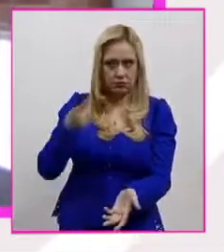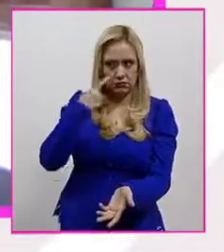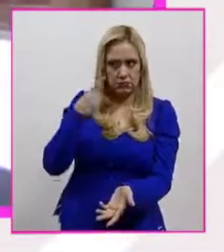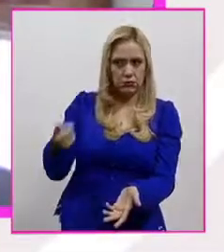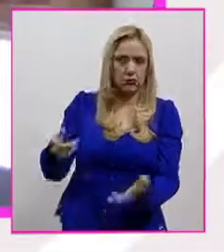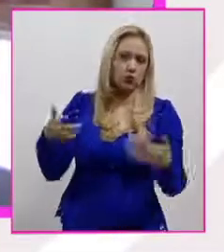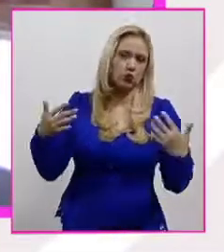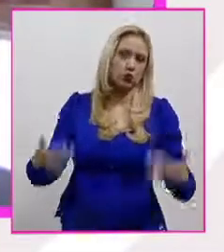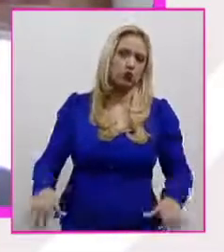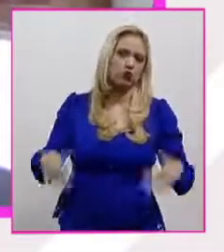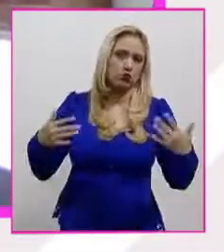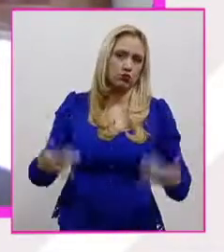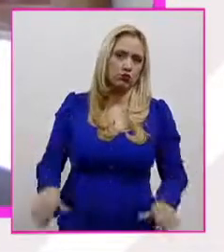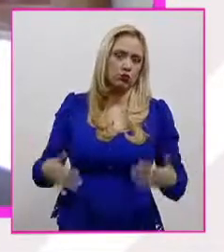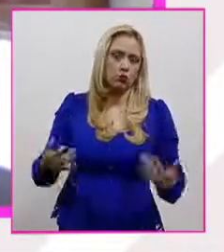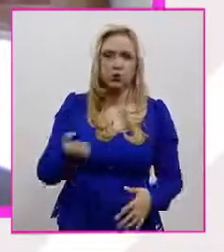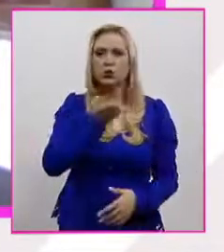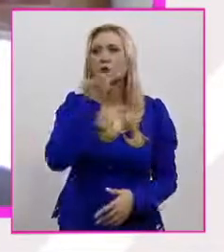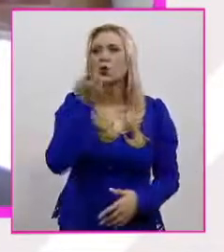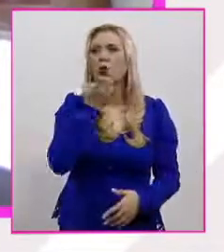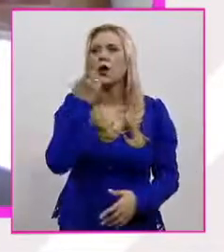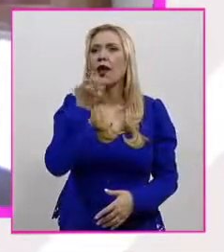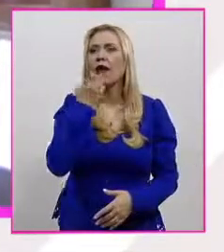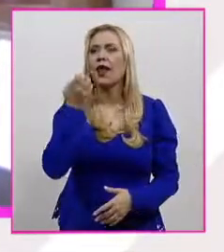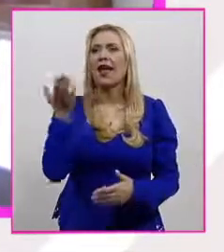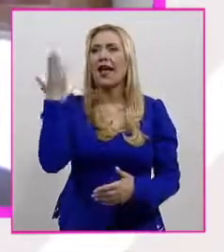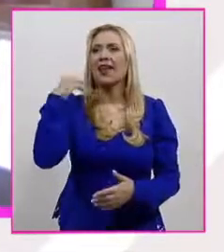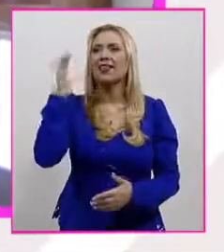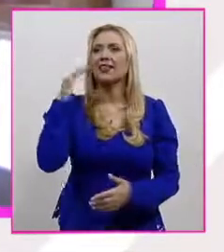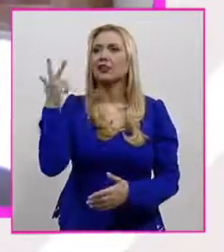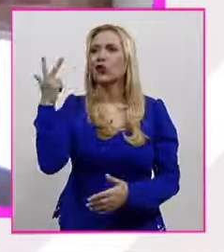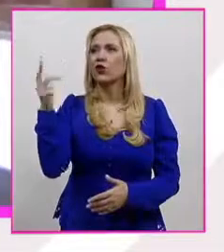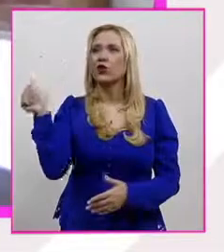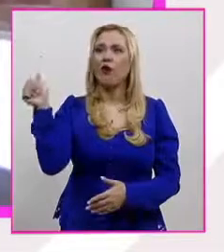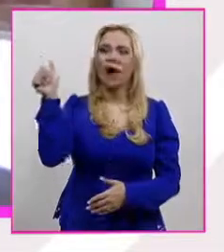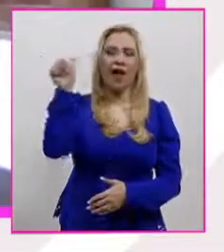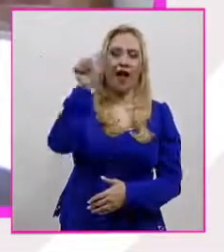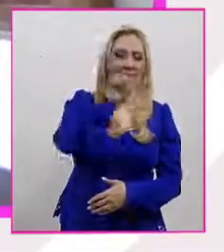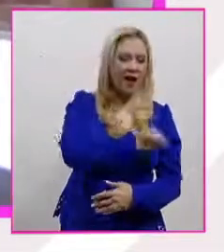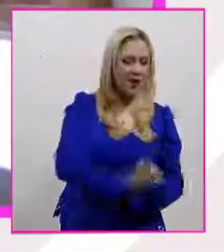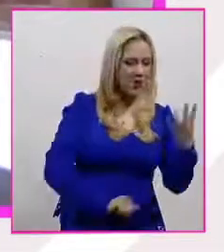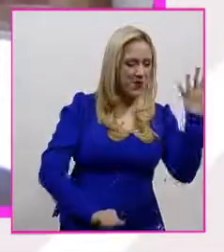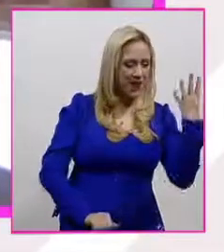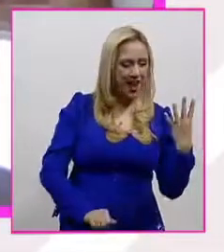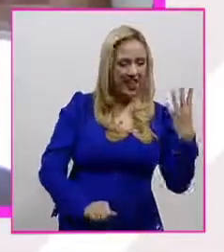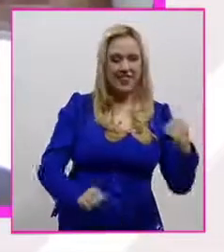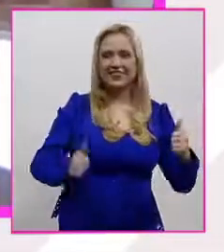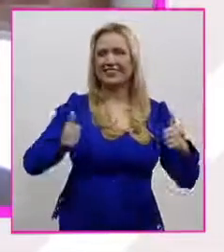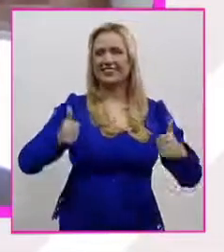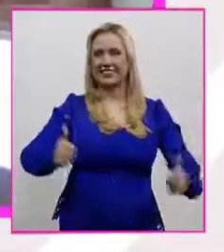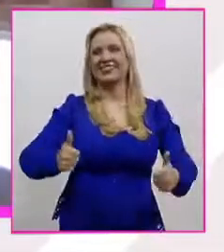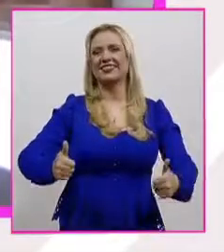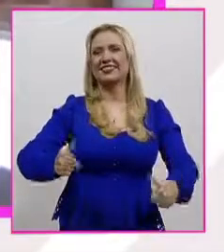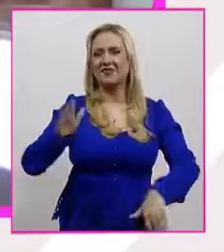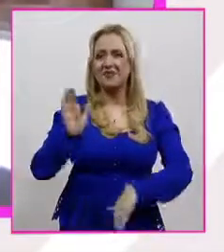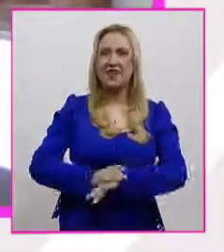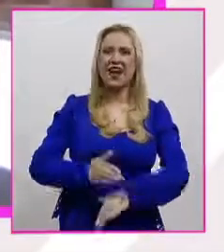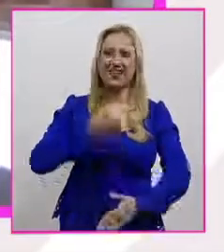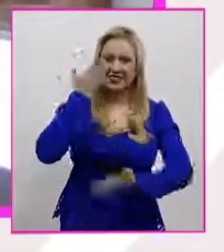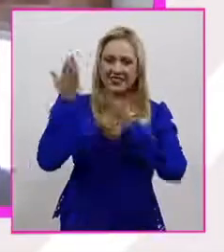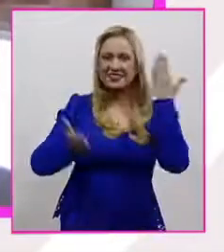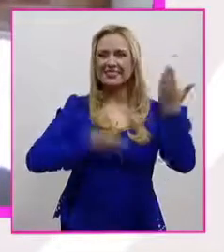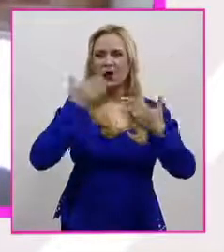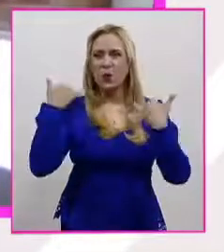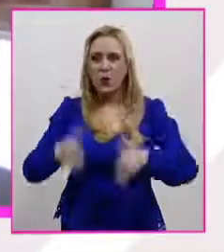relieve con lo que antes era escuelas de tiempo completo es clave. O sea, era un programa pensado para atender a las poblaciones que por